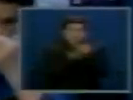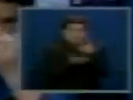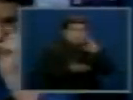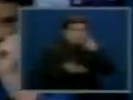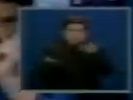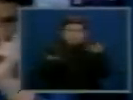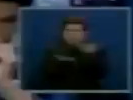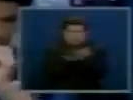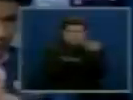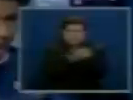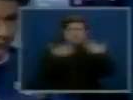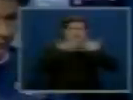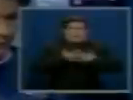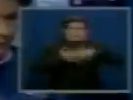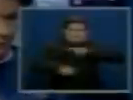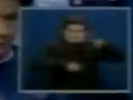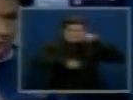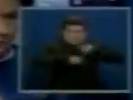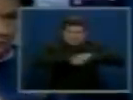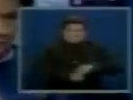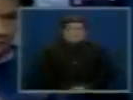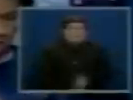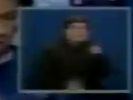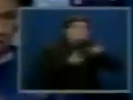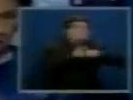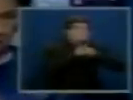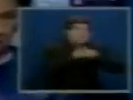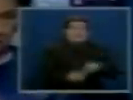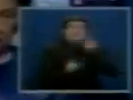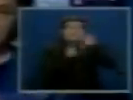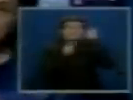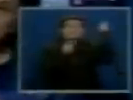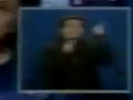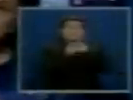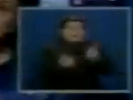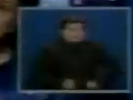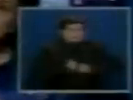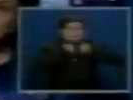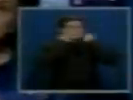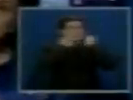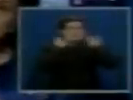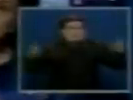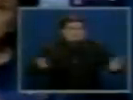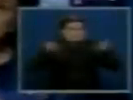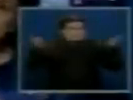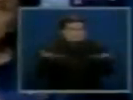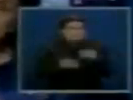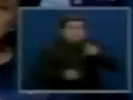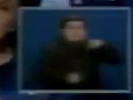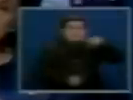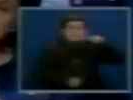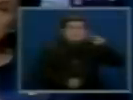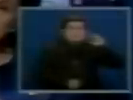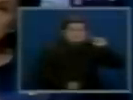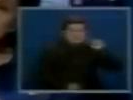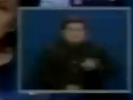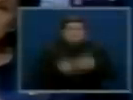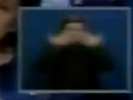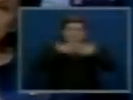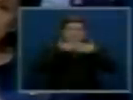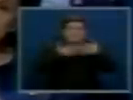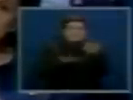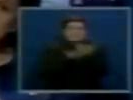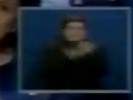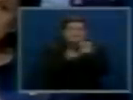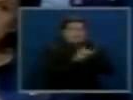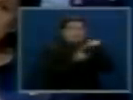las empresas nacionales, será el mecanismo determinante para el fortalecimiento y promoción de las pymes, las empresas de la economía